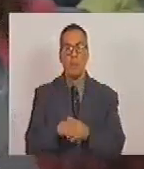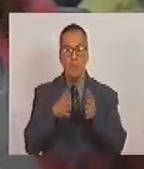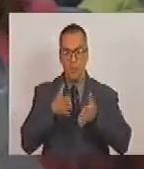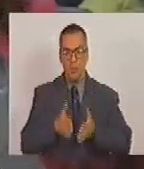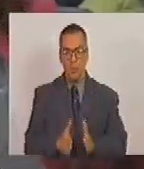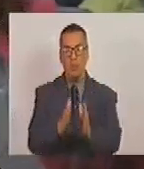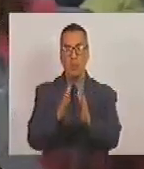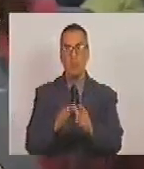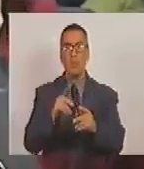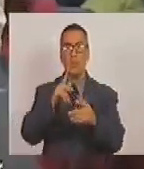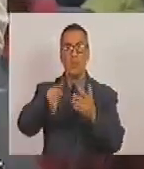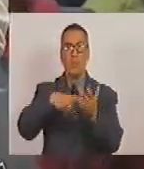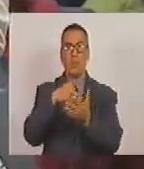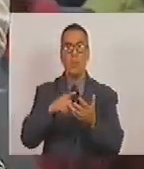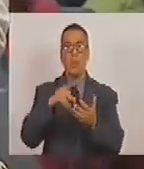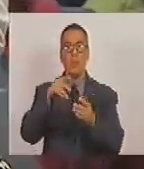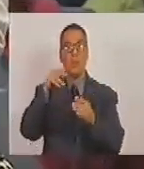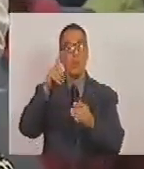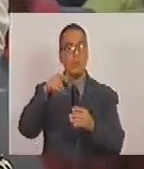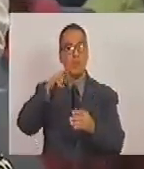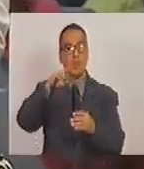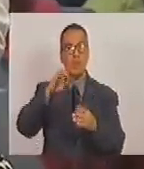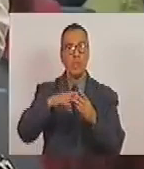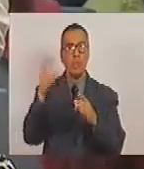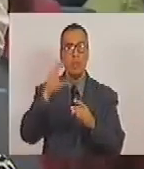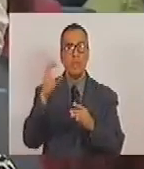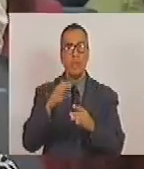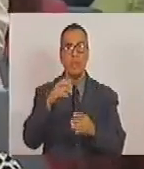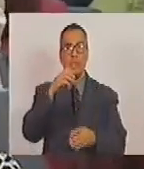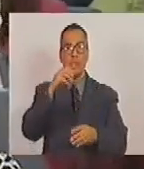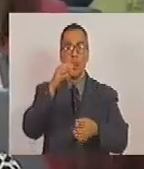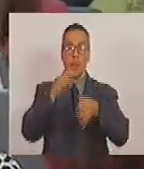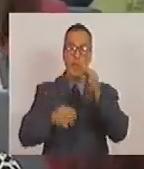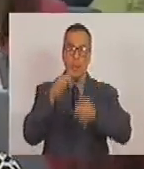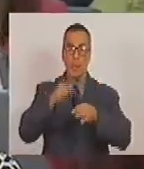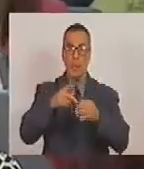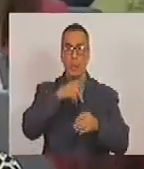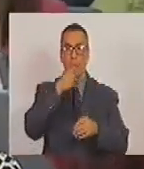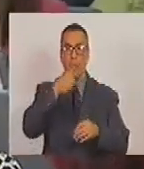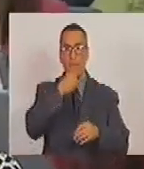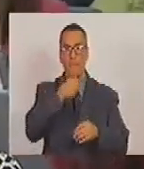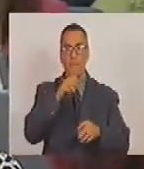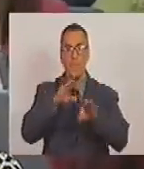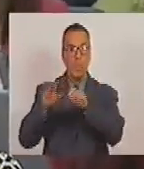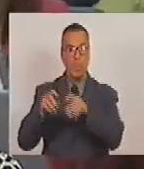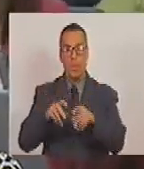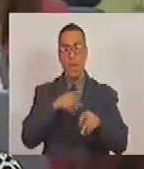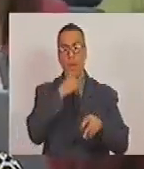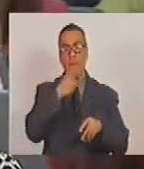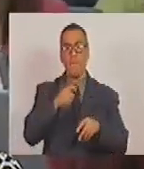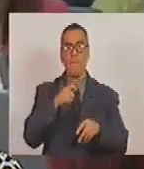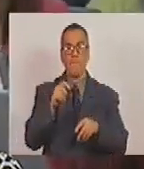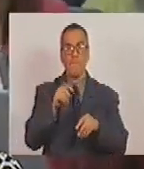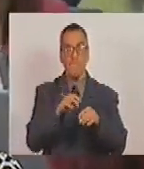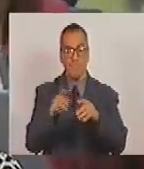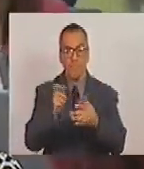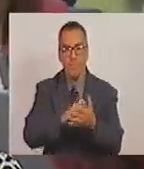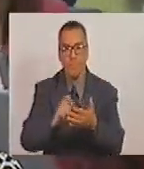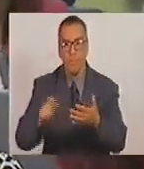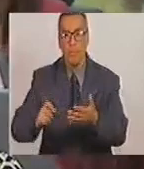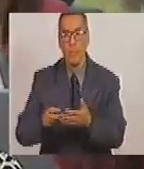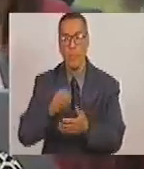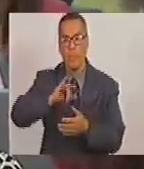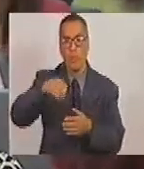nace en la parroquia de La Pastora, Caracas, el abogado, periodista, escritor, político venezolano de izquierda